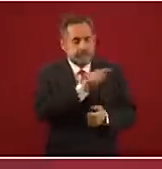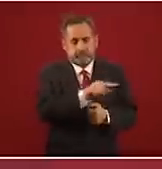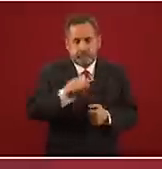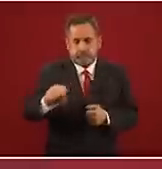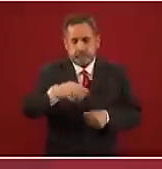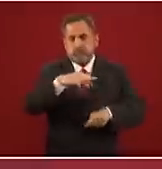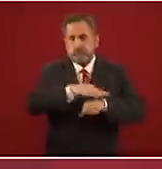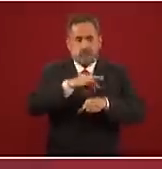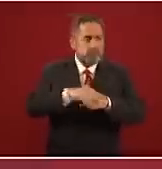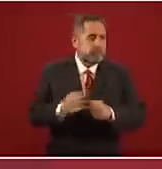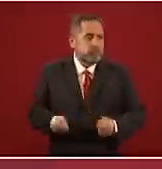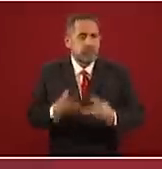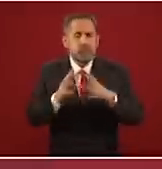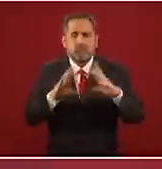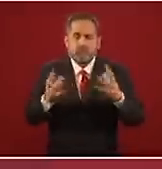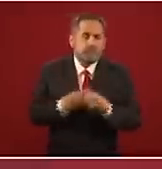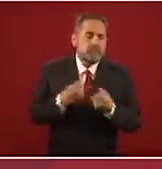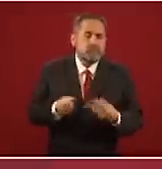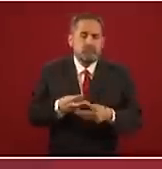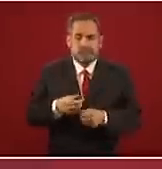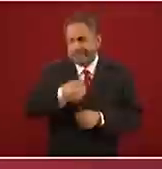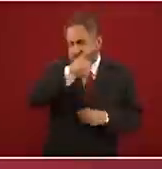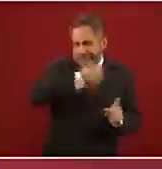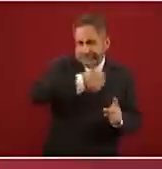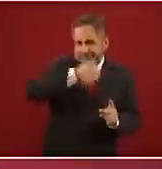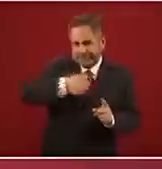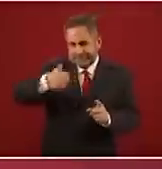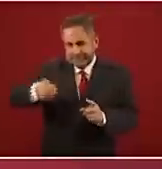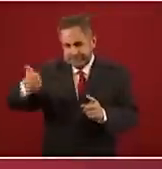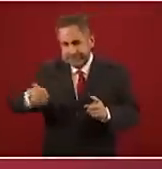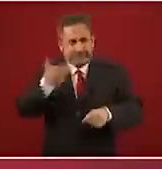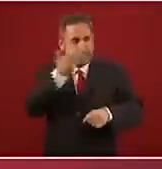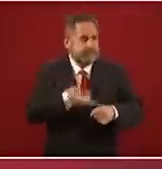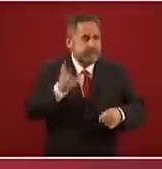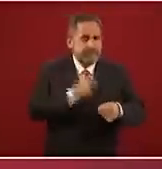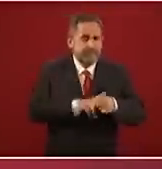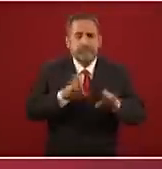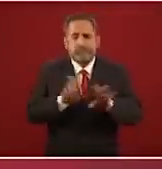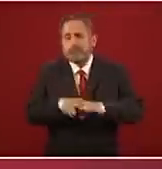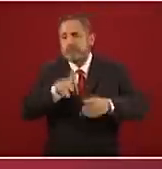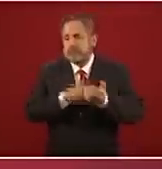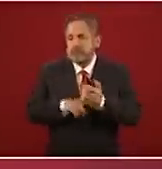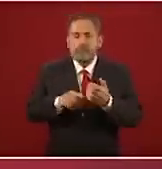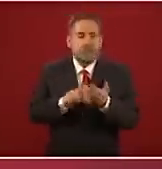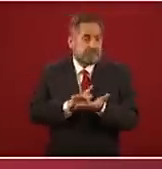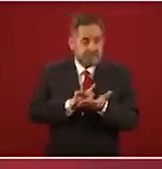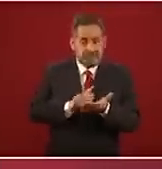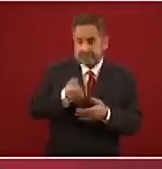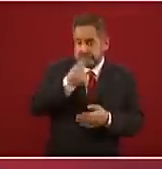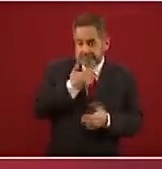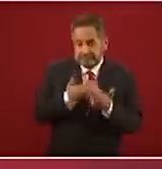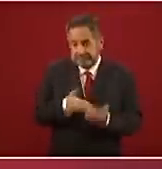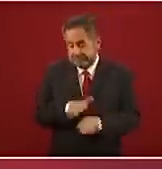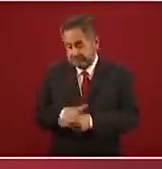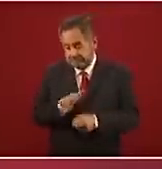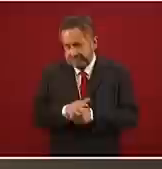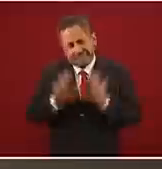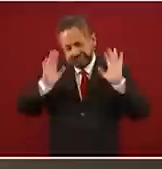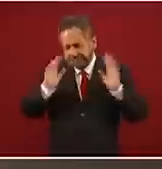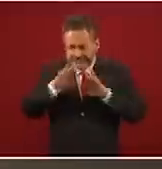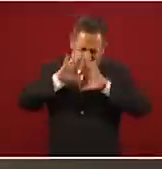médicos, o sea, hospital por hospital, cómo están en abasto de medicamentos, todo lo que